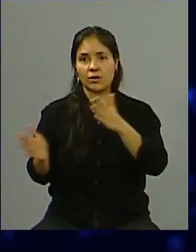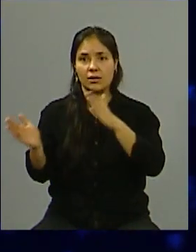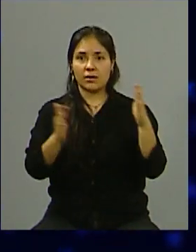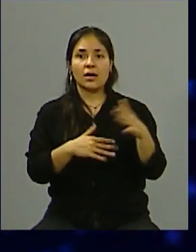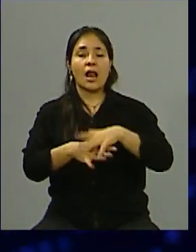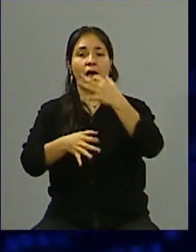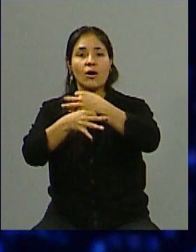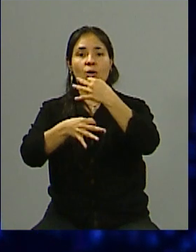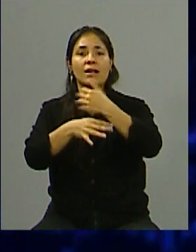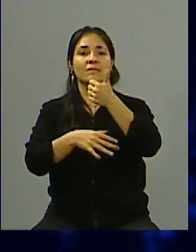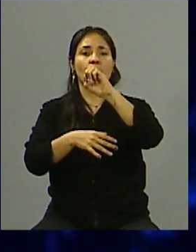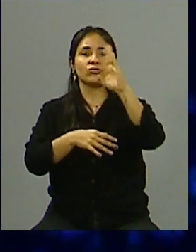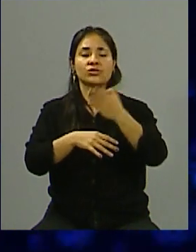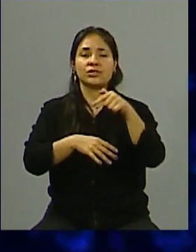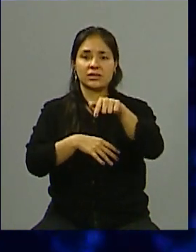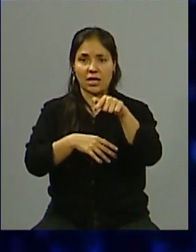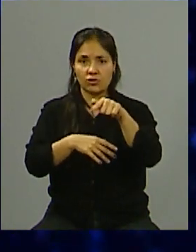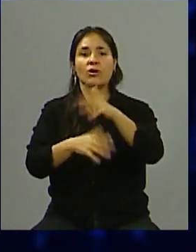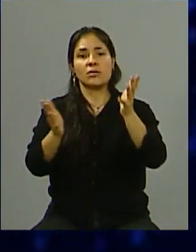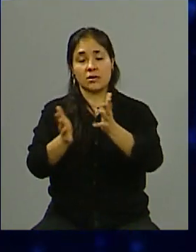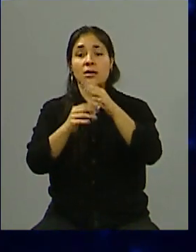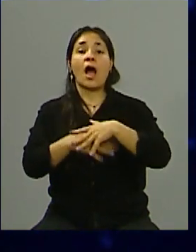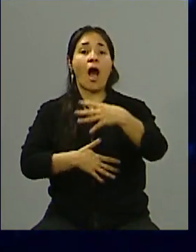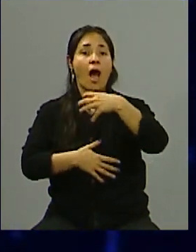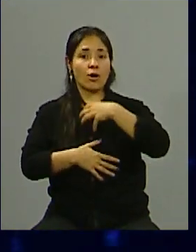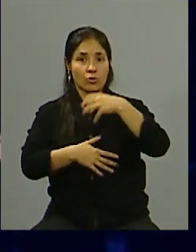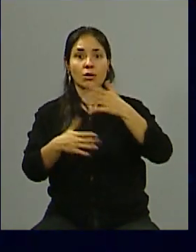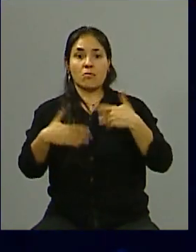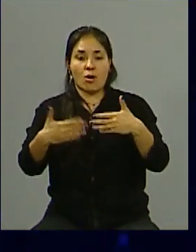porque los chicos están motivados. Y en todas las escuelas técnicas tenemos